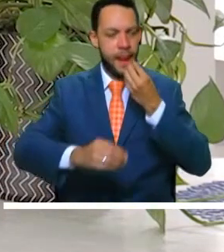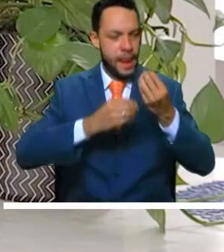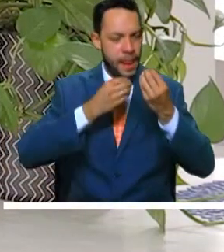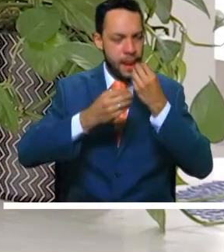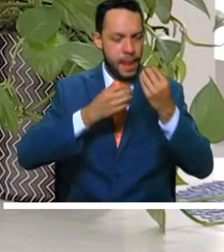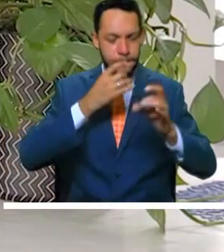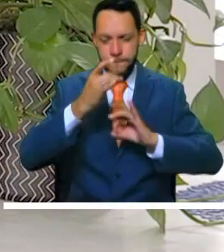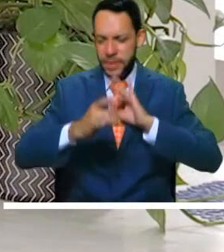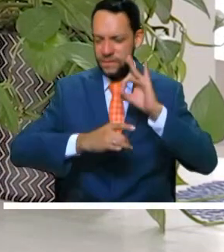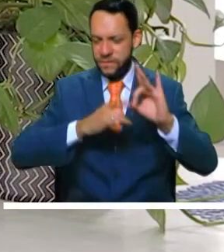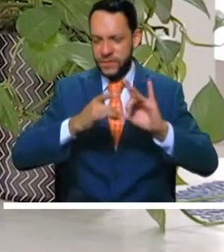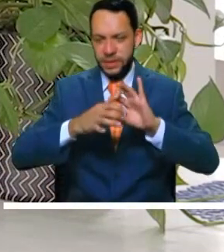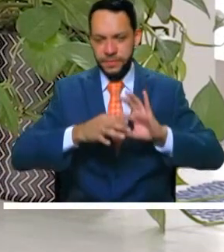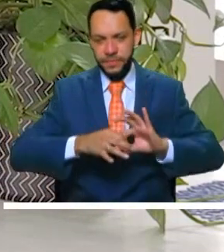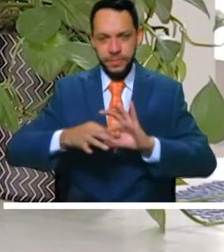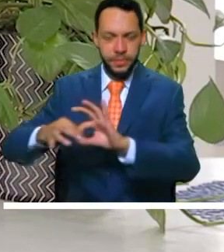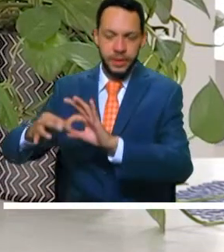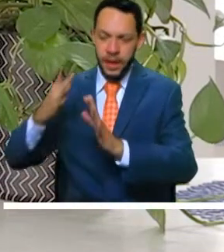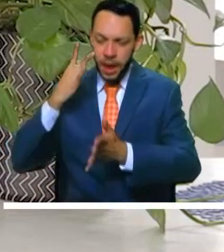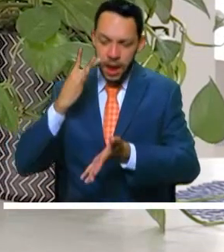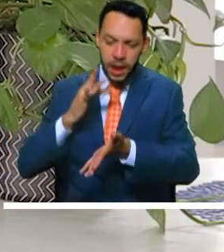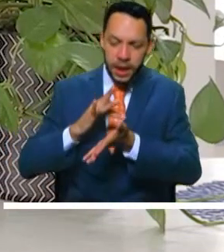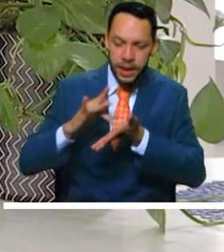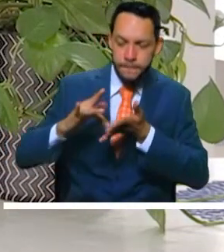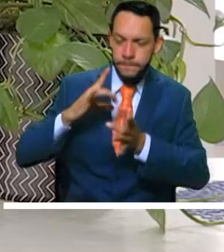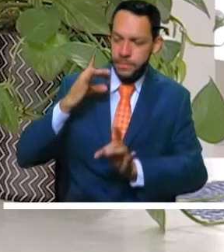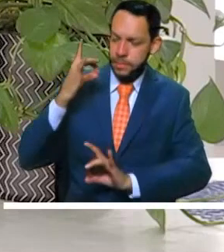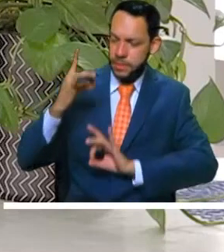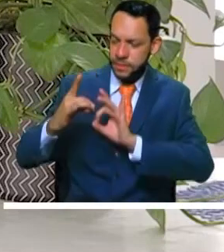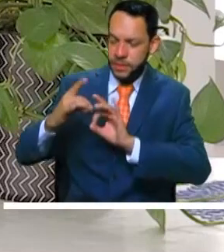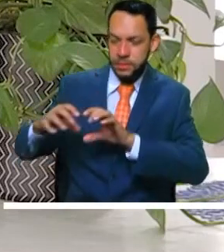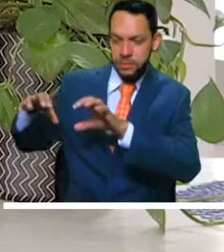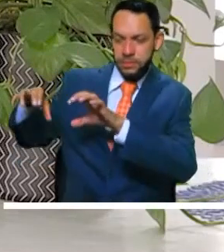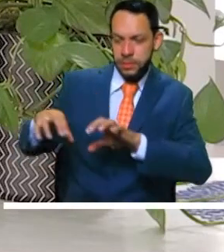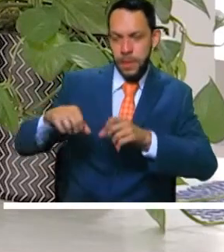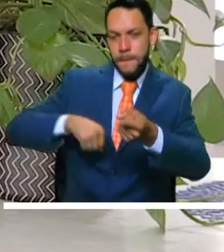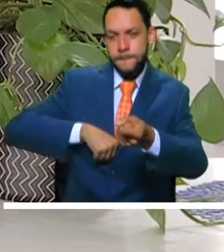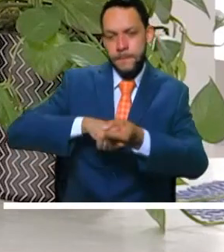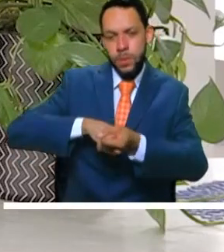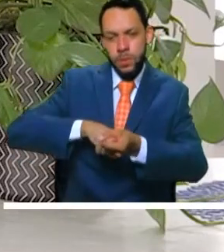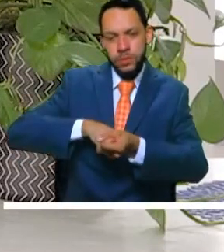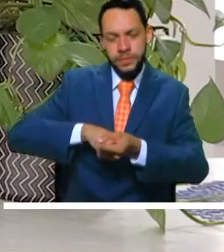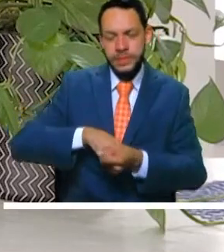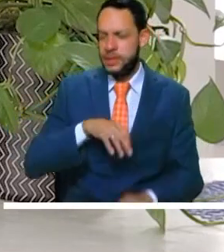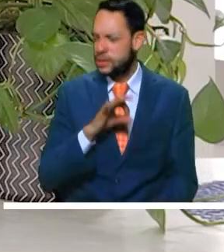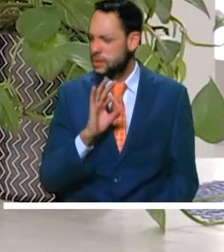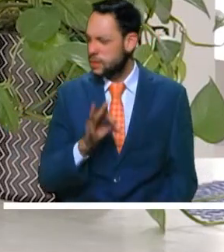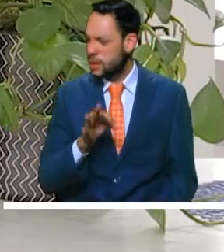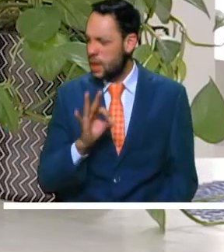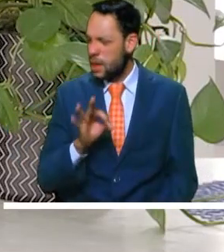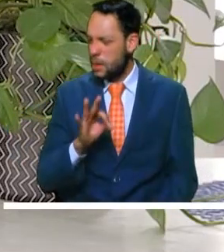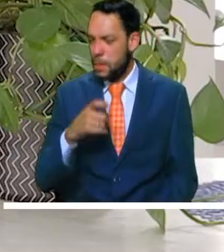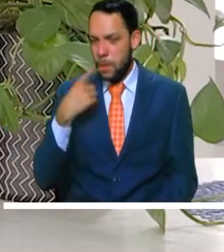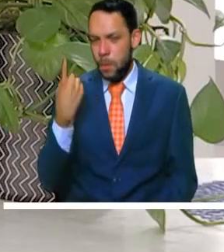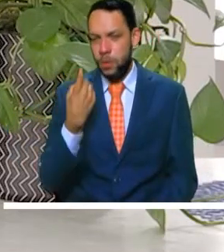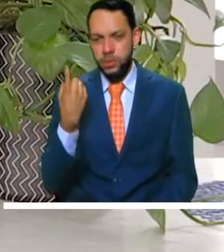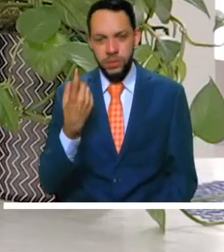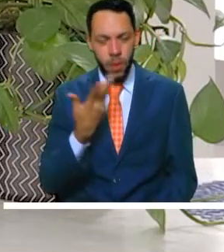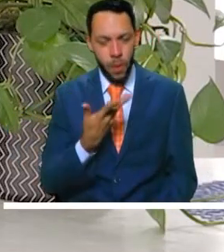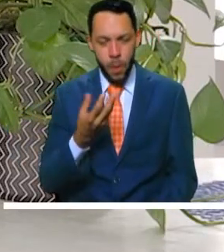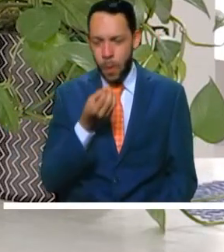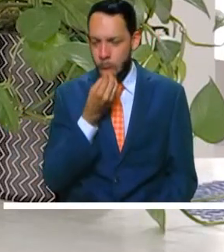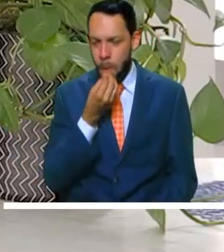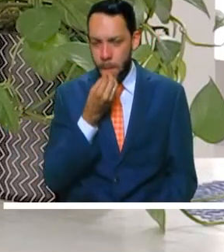limpia posible, lo más orgánicamente posible, ¿sí? Entonces buscamos que siempre sean alimentos vivos, que